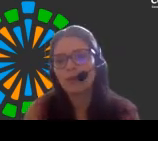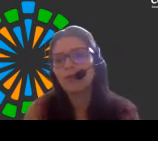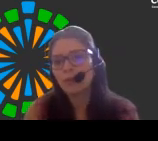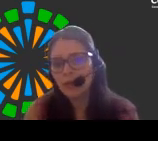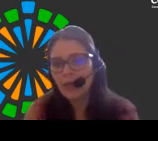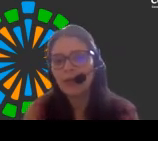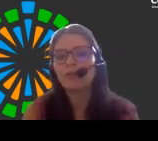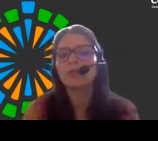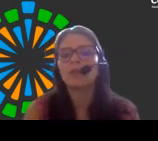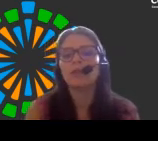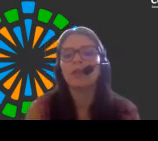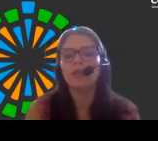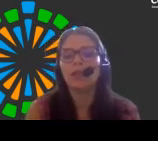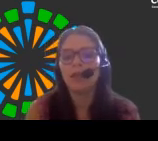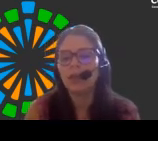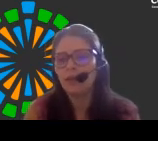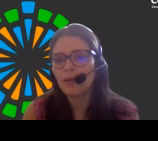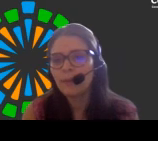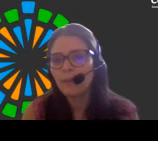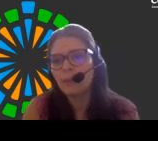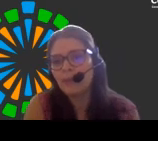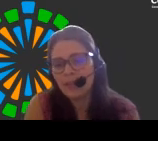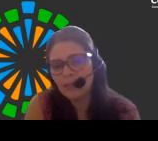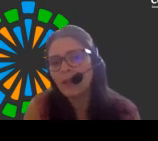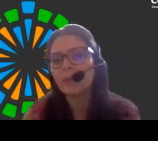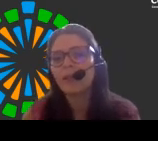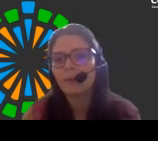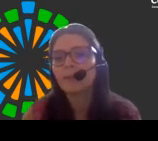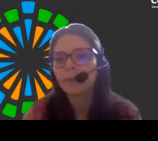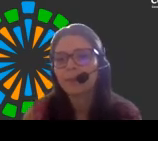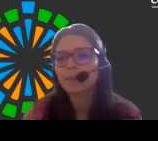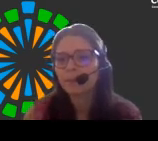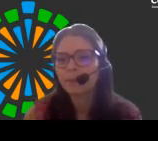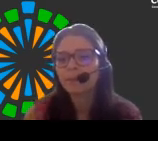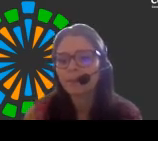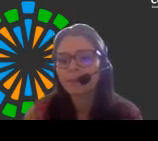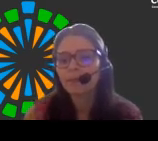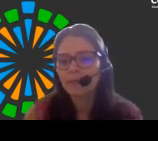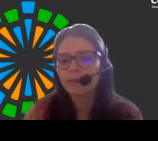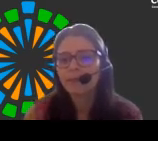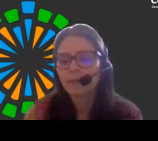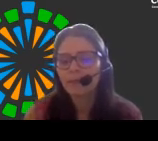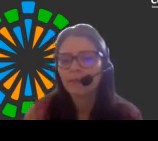equivoco también están los formularios que hay que llenar para empezar el trámite